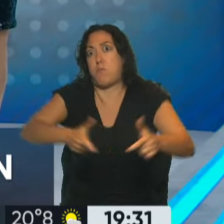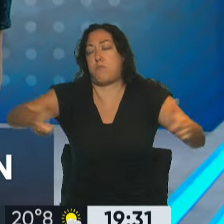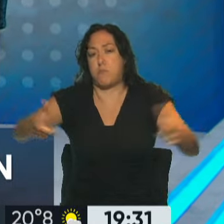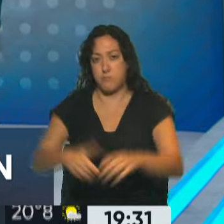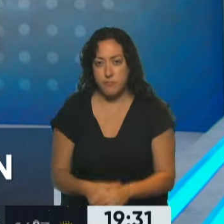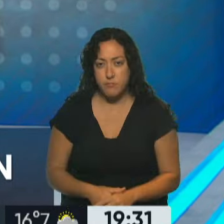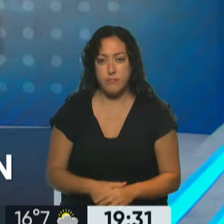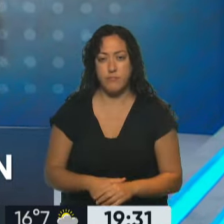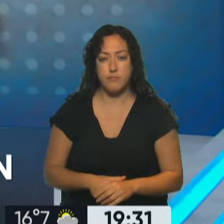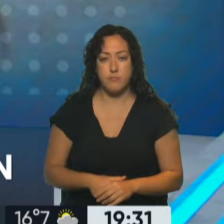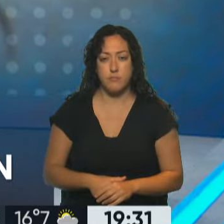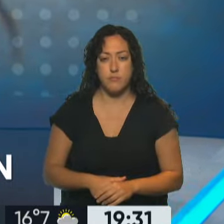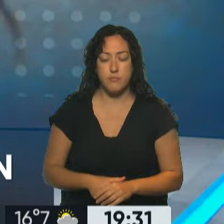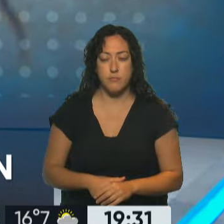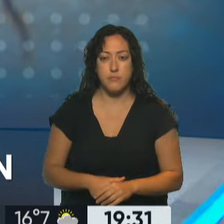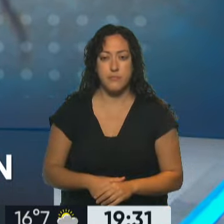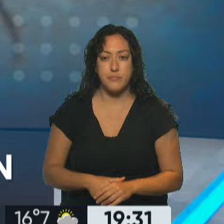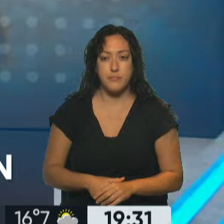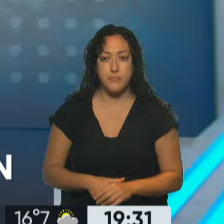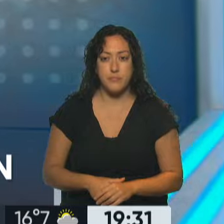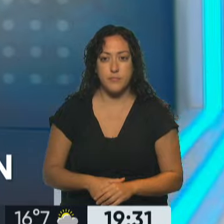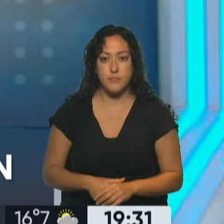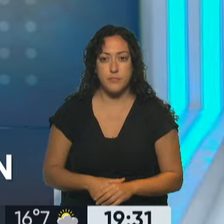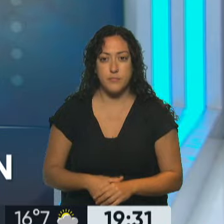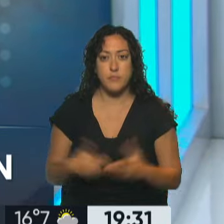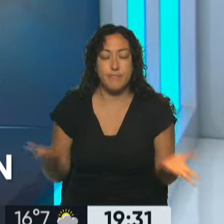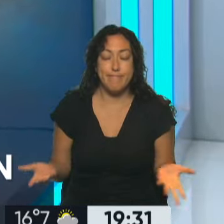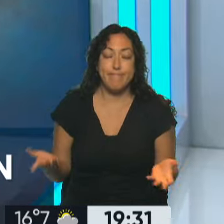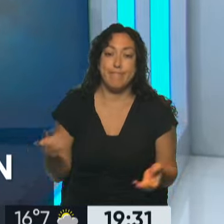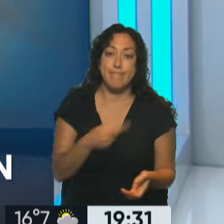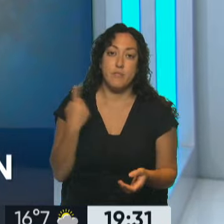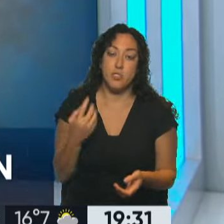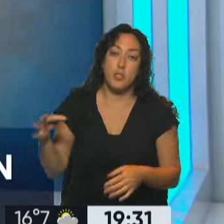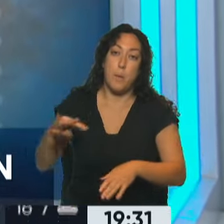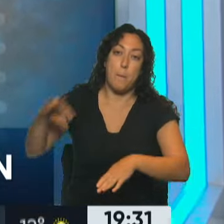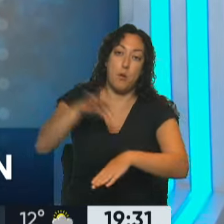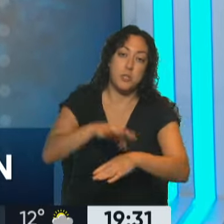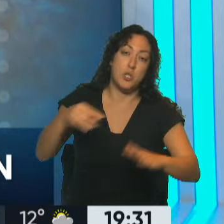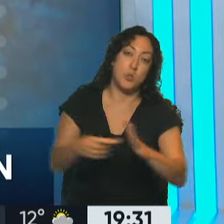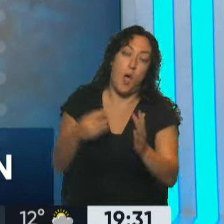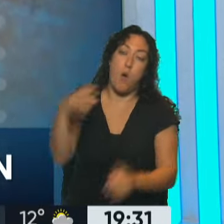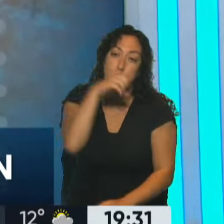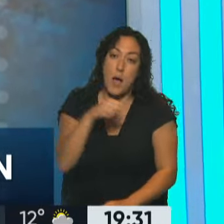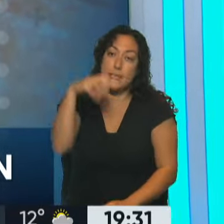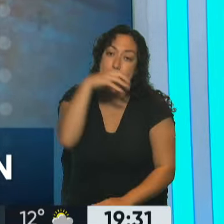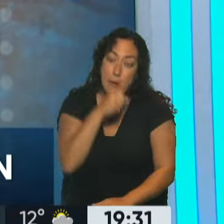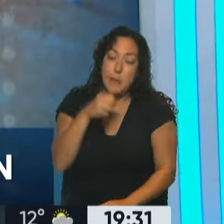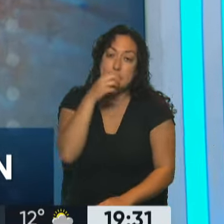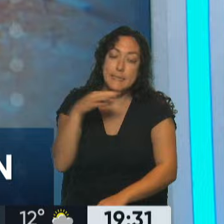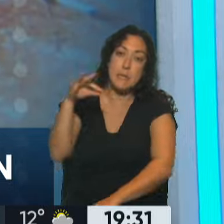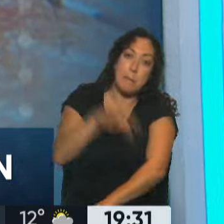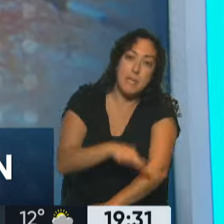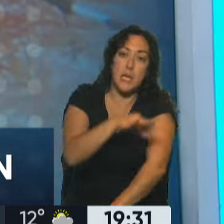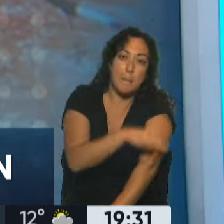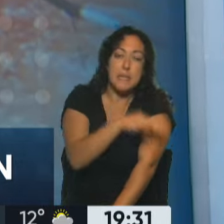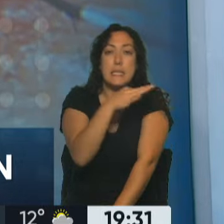mosquito hablando de esto venimos aguantando a los mosquitos en Ciudad de Buenos Aires que nos vienen picando que no nos